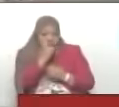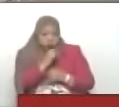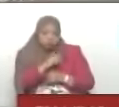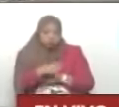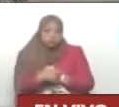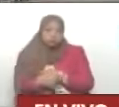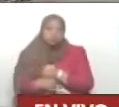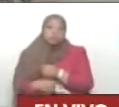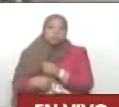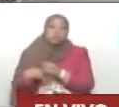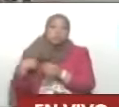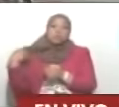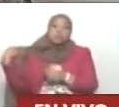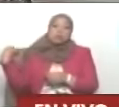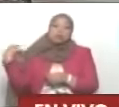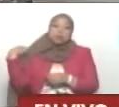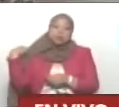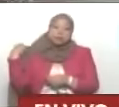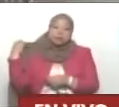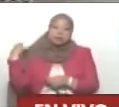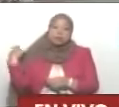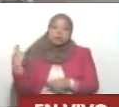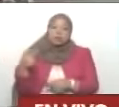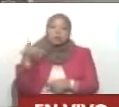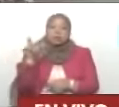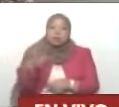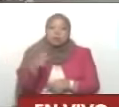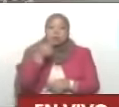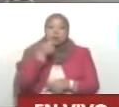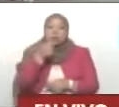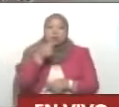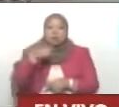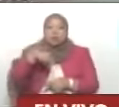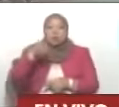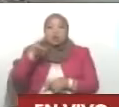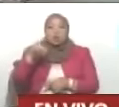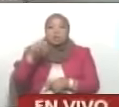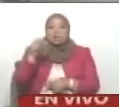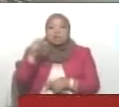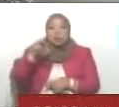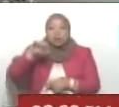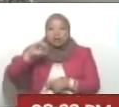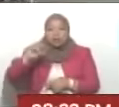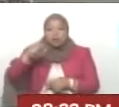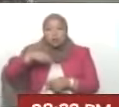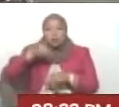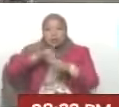el ex bachiller marginal Mario Silva, hoy licenciado en comunicación.